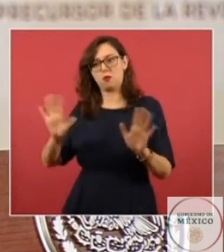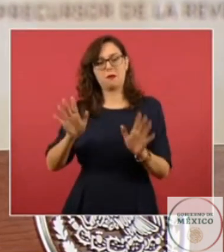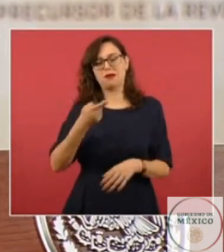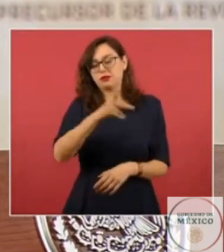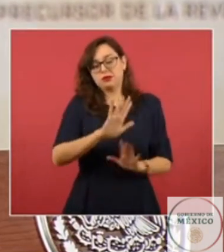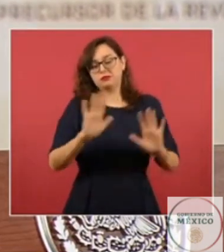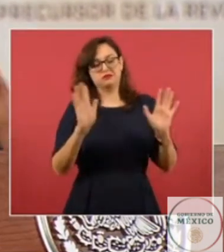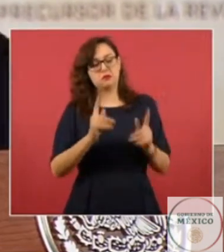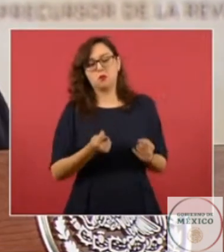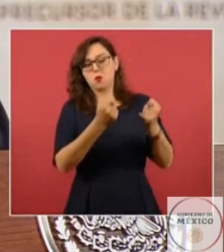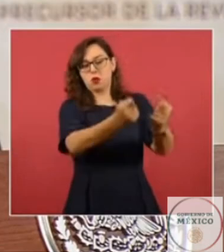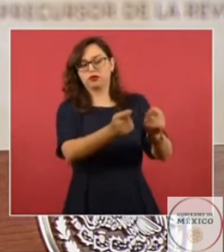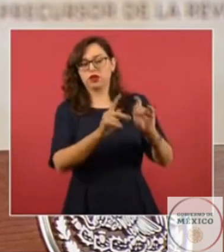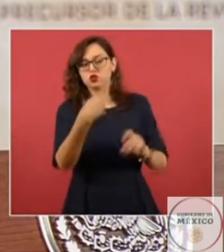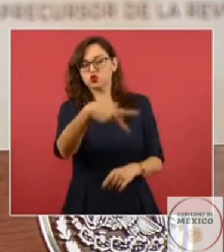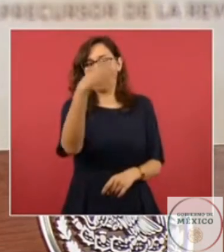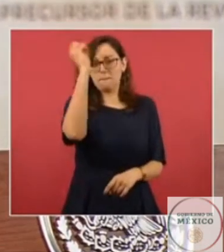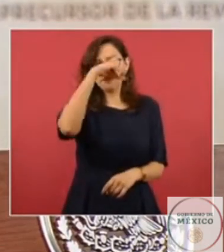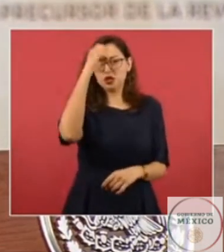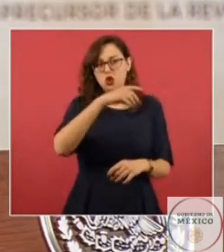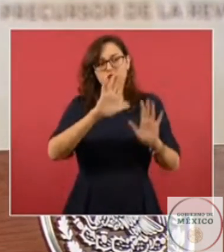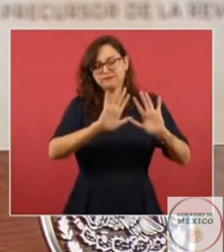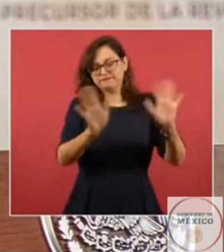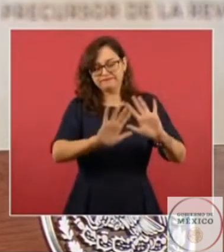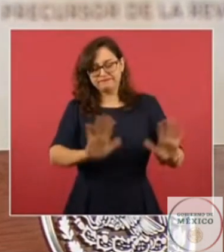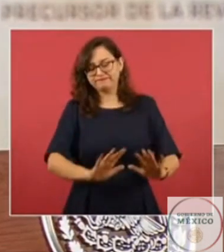historia. Entonces, estos conservadores